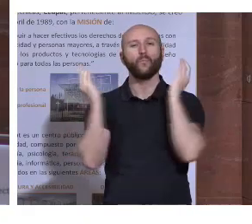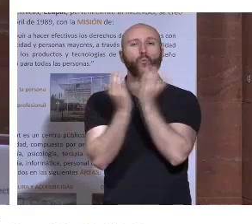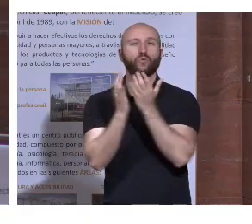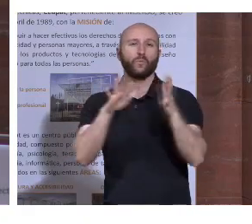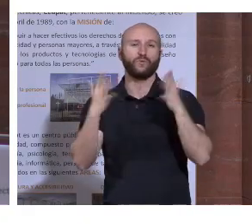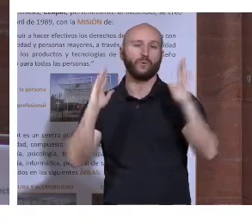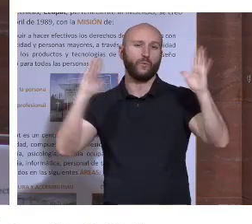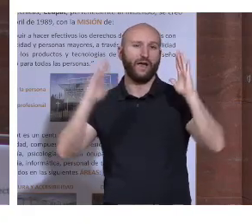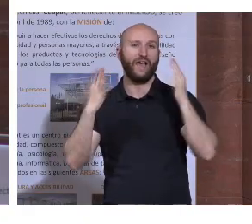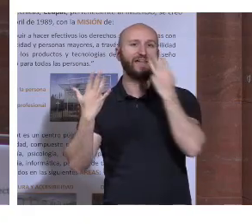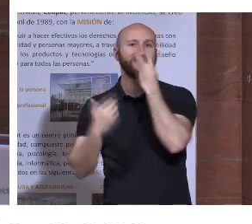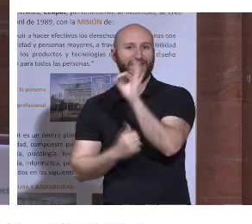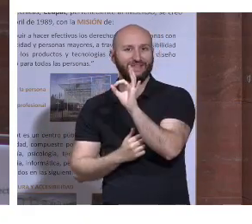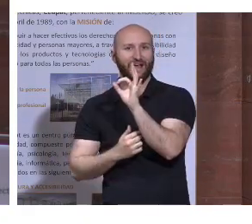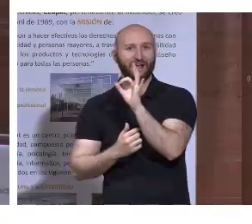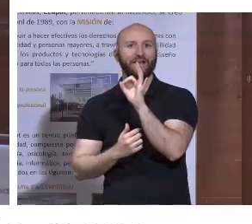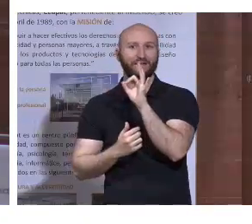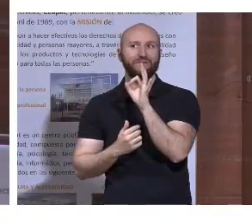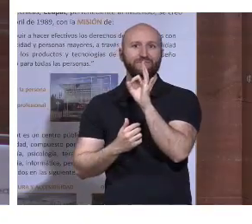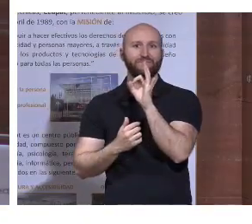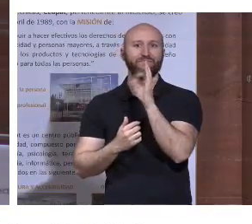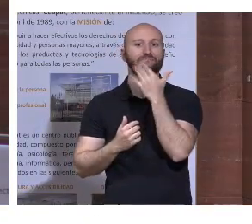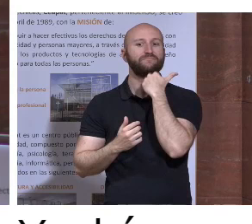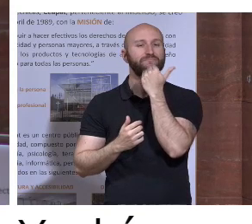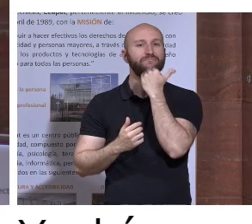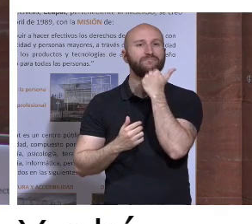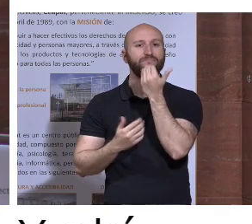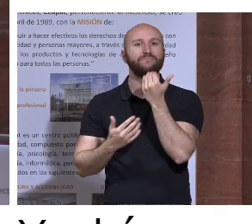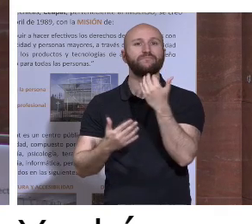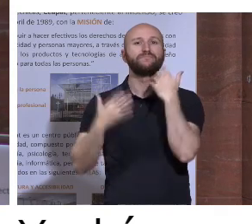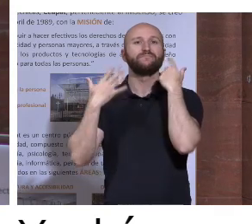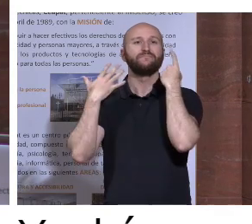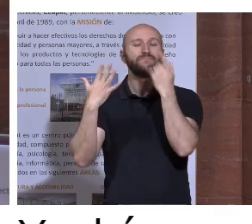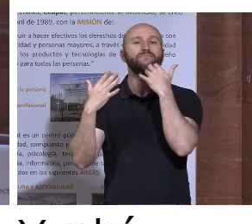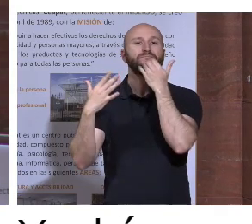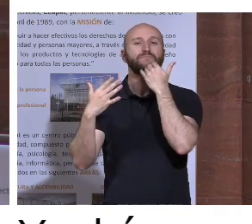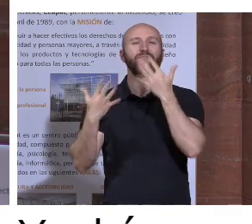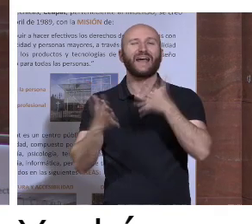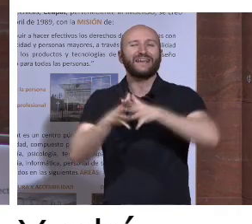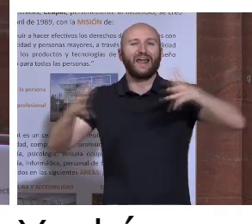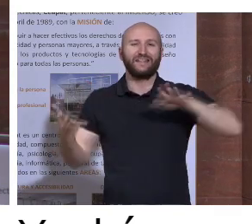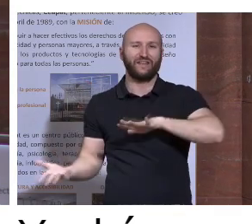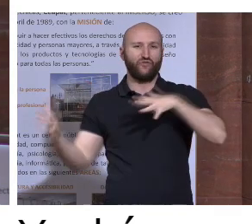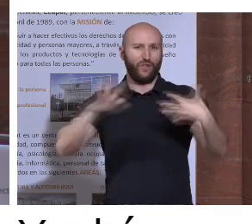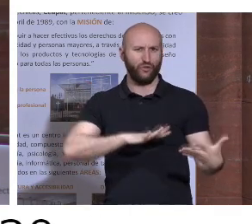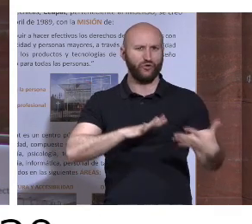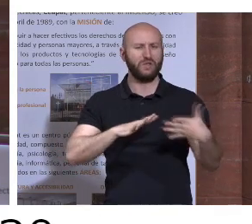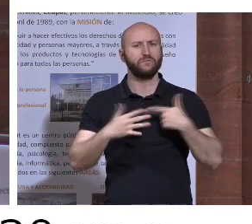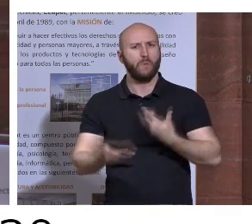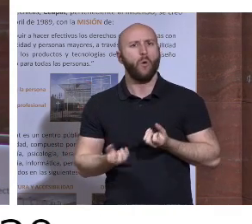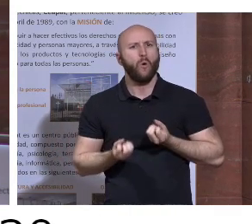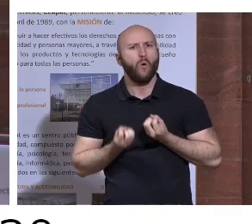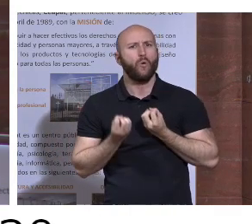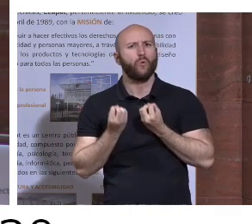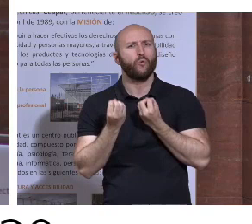años 30 va a tener media docena de grandes transformaciones. Os lo voy a contar para que os